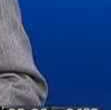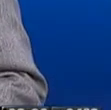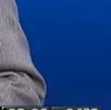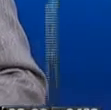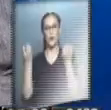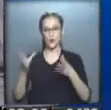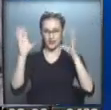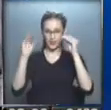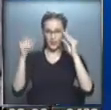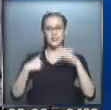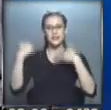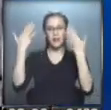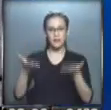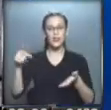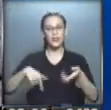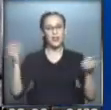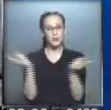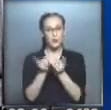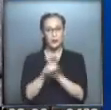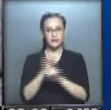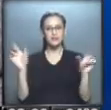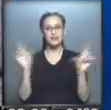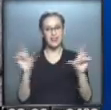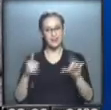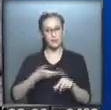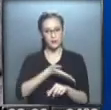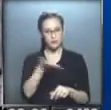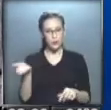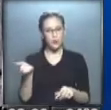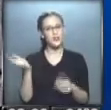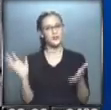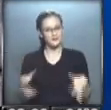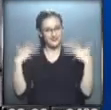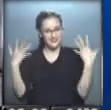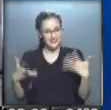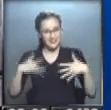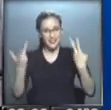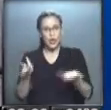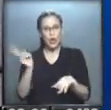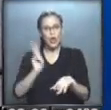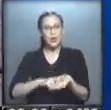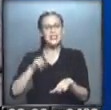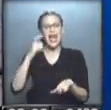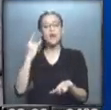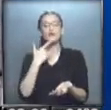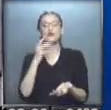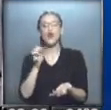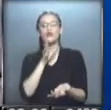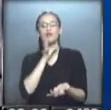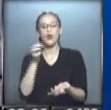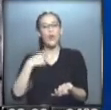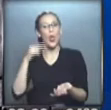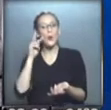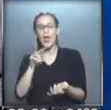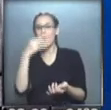Muy buenas noches, bienvenidos. Este es el resumen de noticias de la televisión pública. Qué alegría, volvió Capusotto. Todos aquí viéndolo hasta